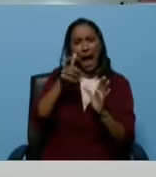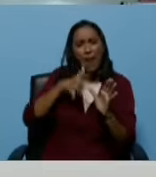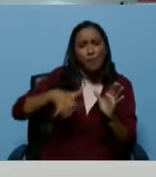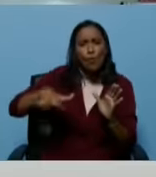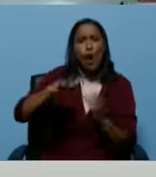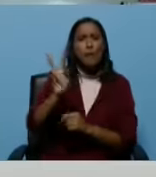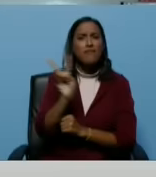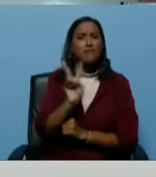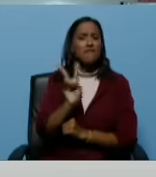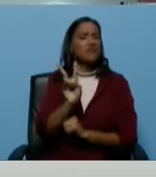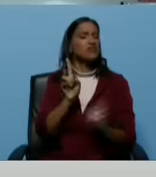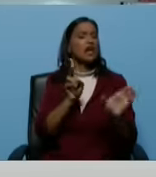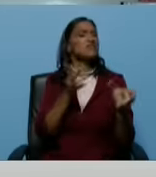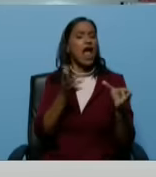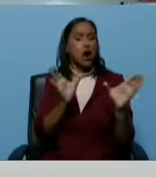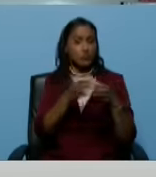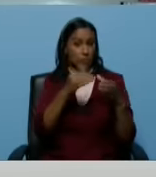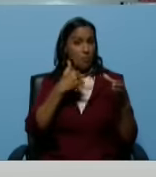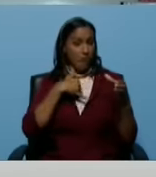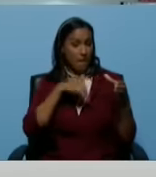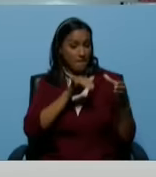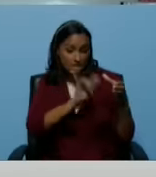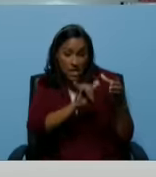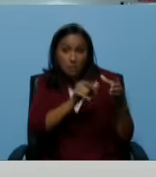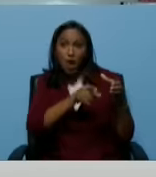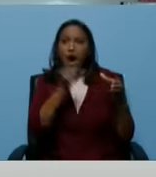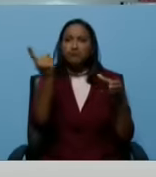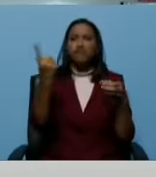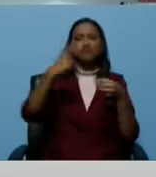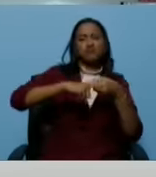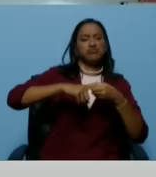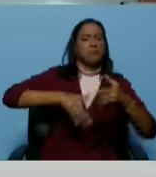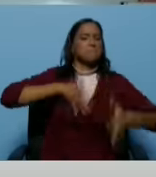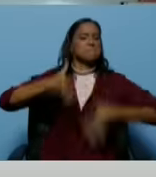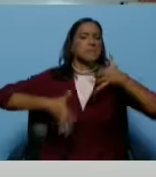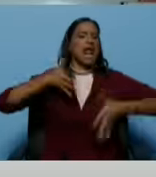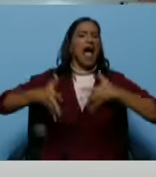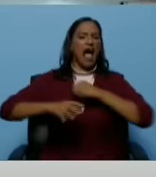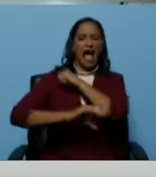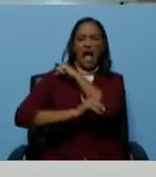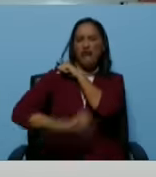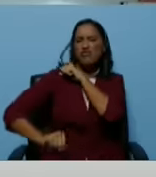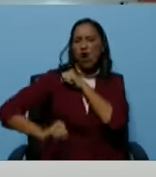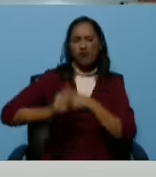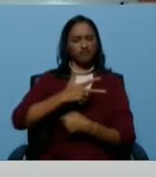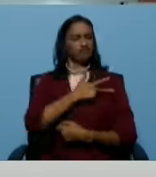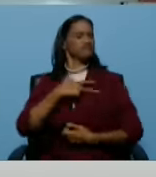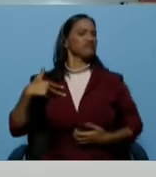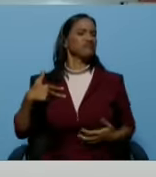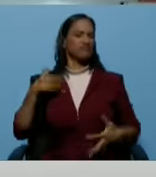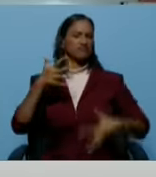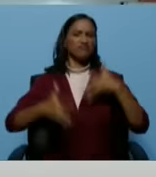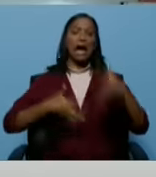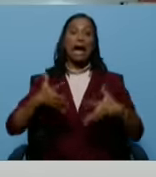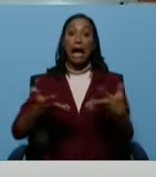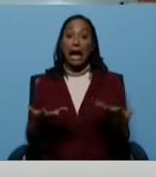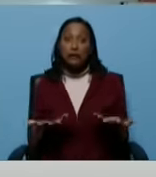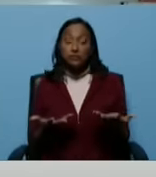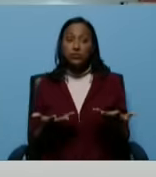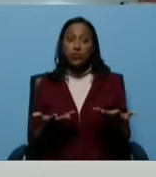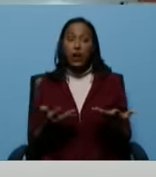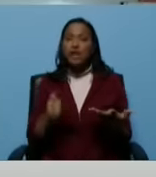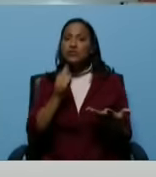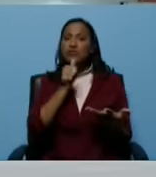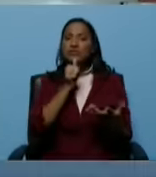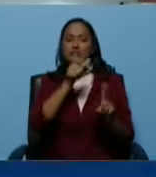a criminales y a delincuentes. Porque ¿quién es el asesor principal, repito, de